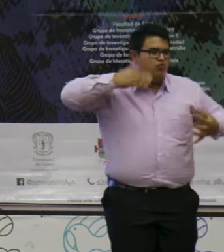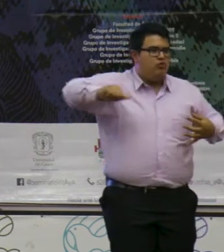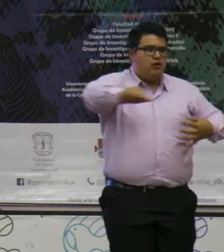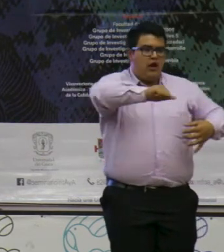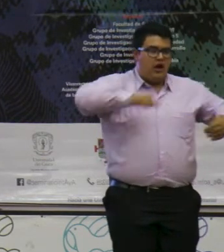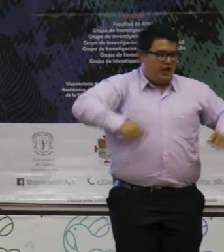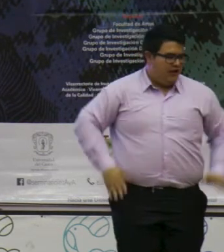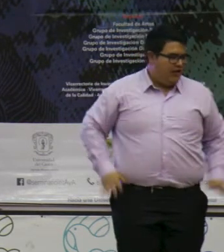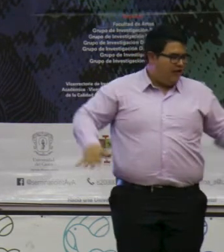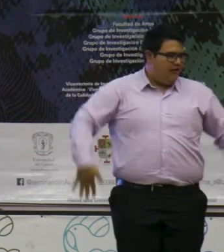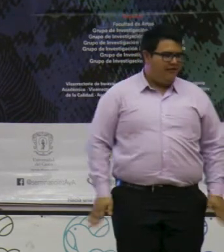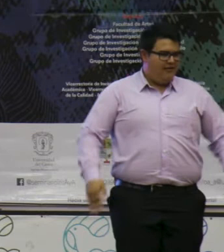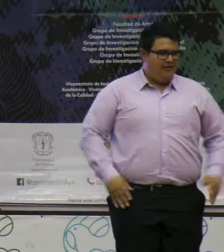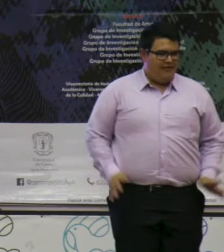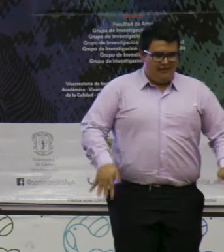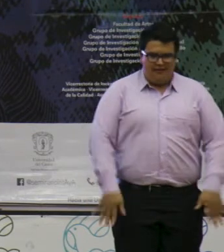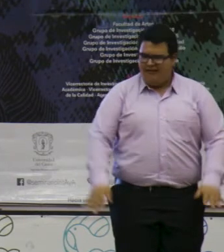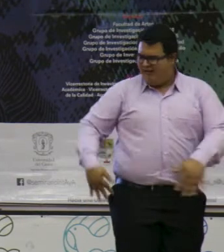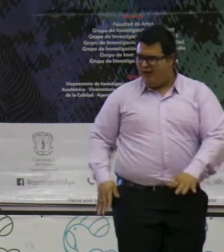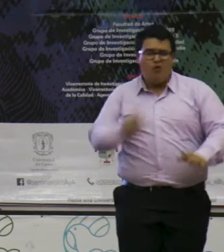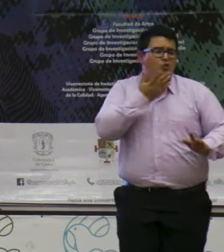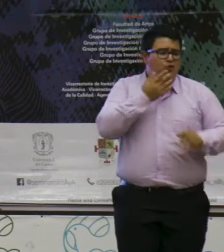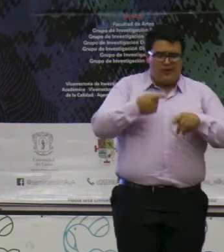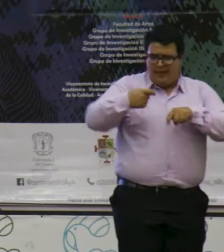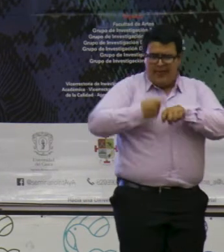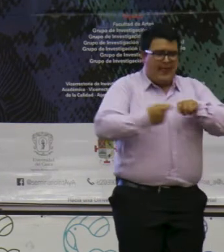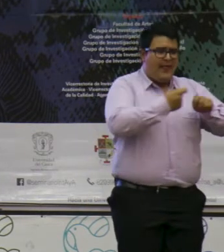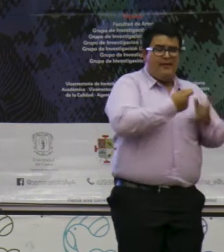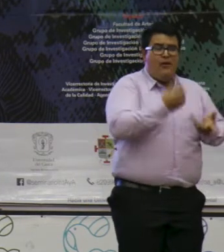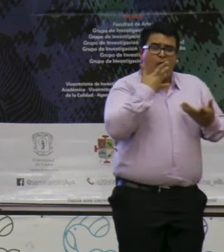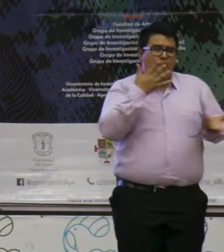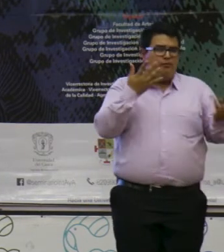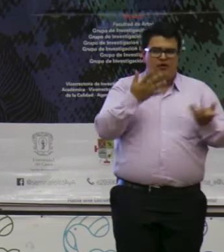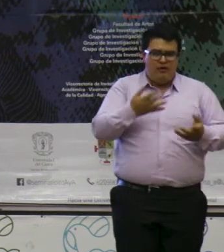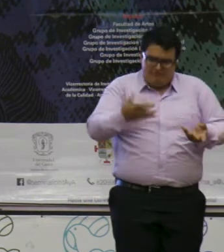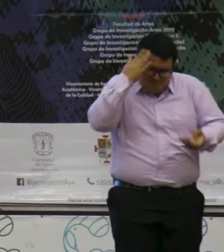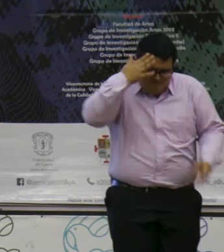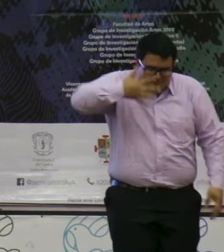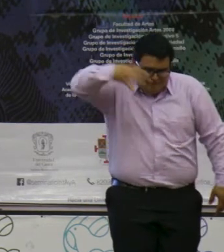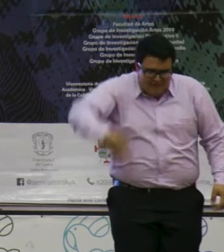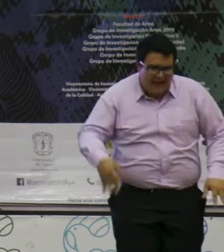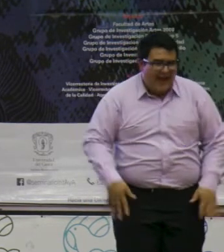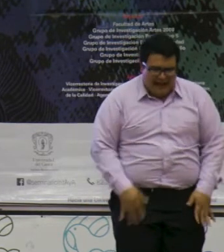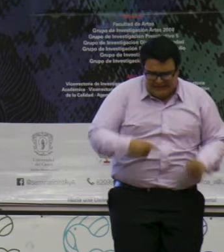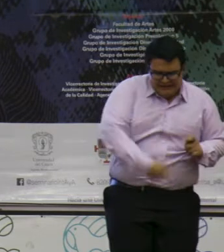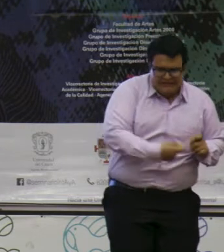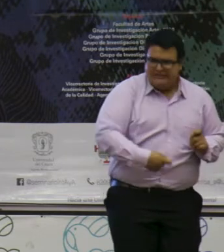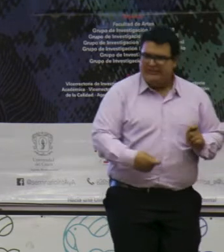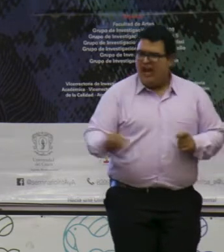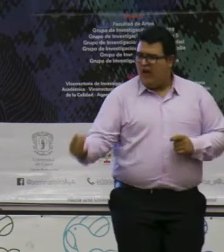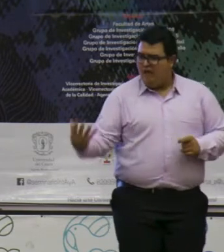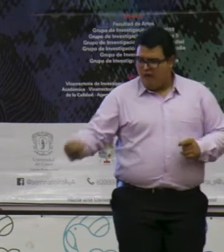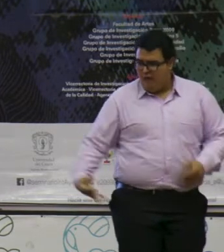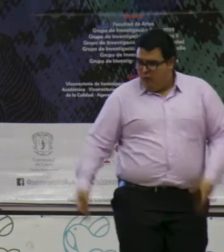cantidad de faldas, además llenas de elementos químicos y pigmentos que era muy fácil, flameantes, facilísimo, o sea, si se acercaban donde no